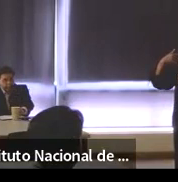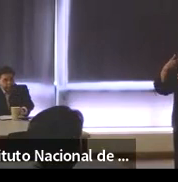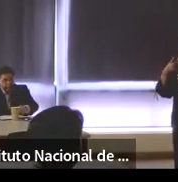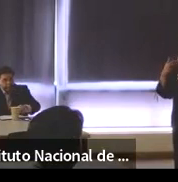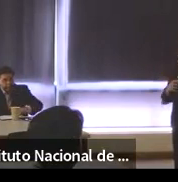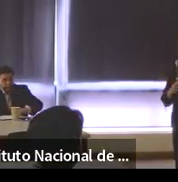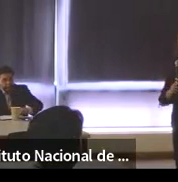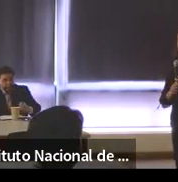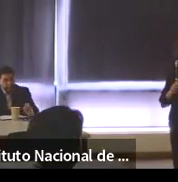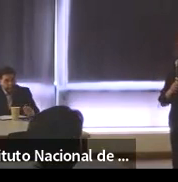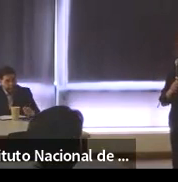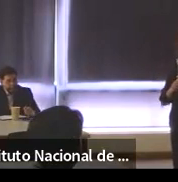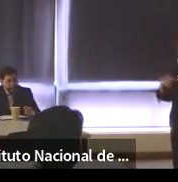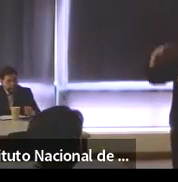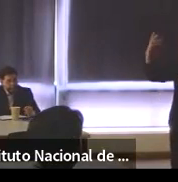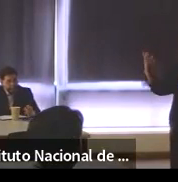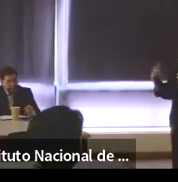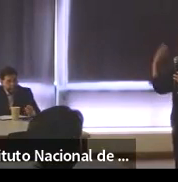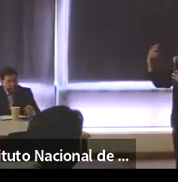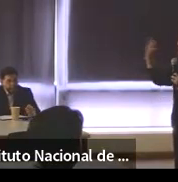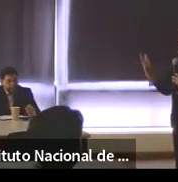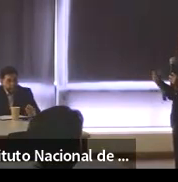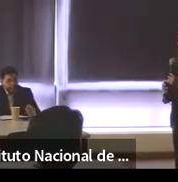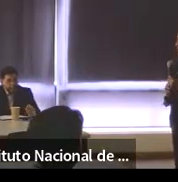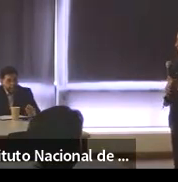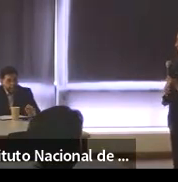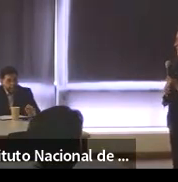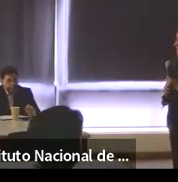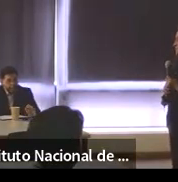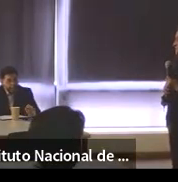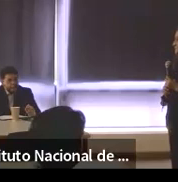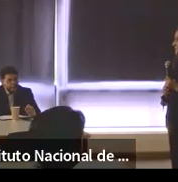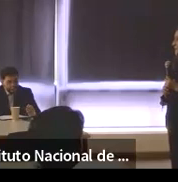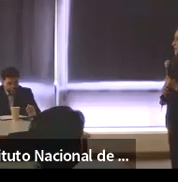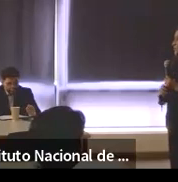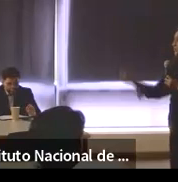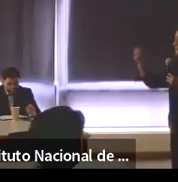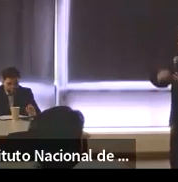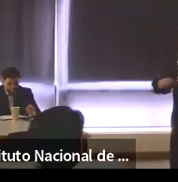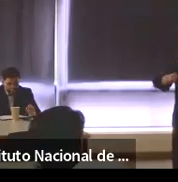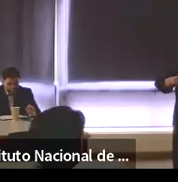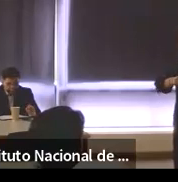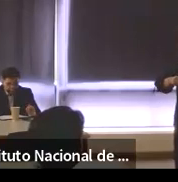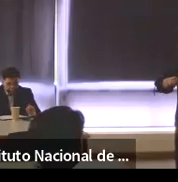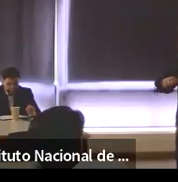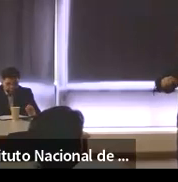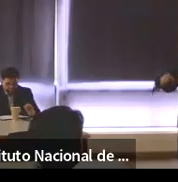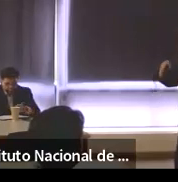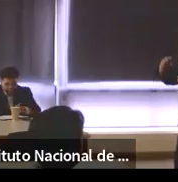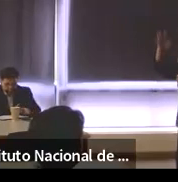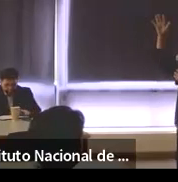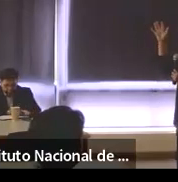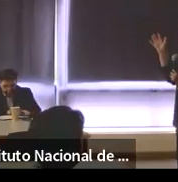pero estaban un poco como nosotros entendiendo Cuál era el proceso de la pandemia Pero cuando hablé con las japonesas